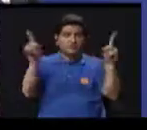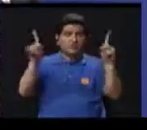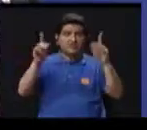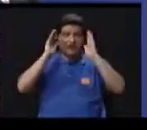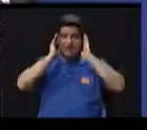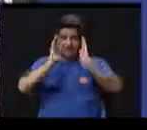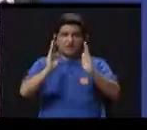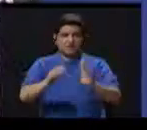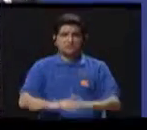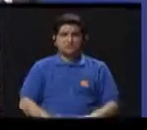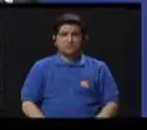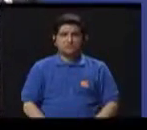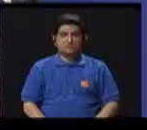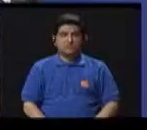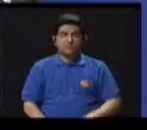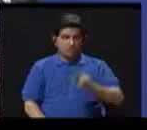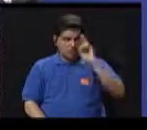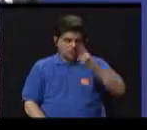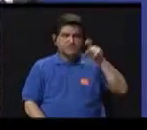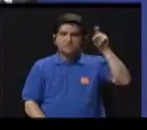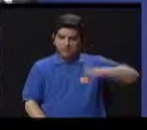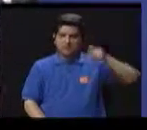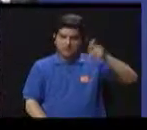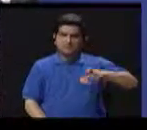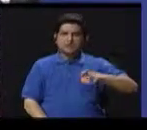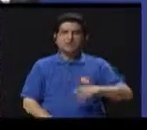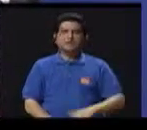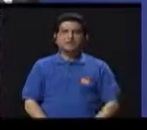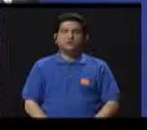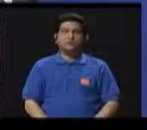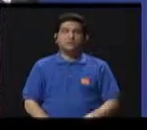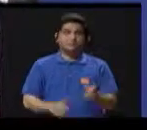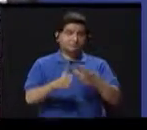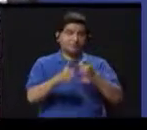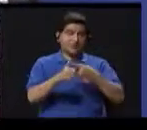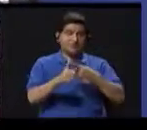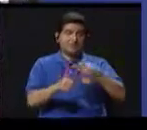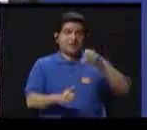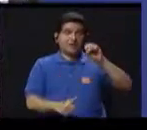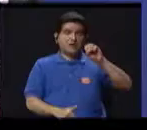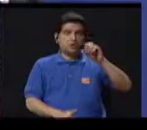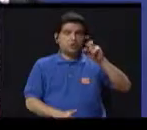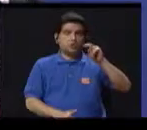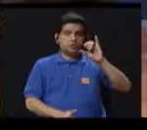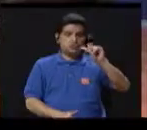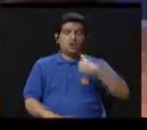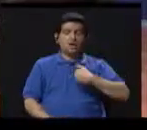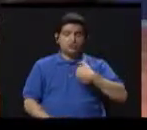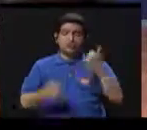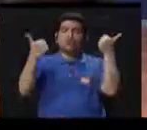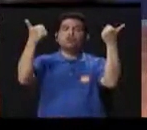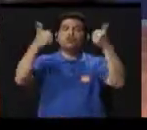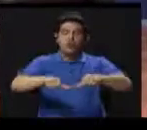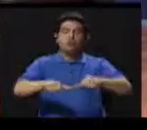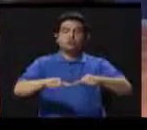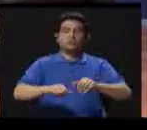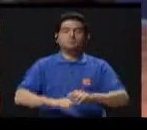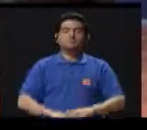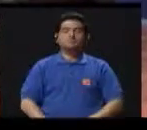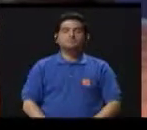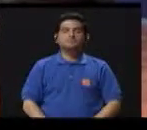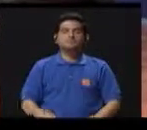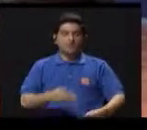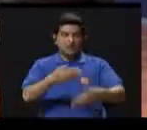trato diferenciado que no sea respetuoso además. Sonia. Estamos totalmente de acuerdo con eso.